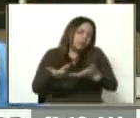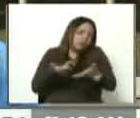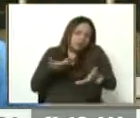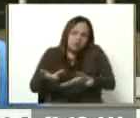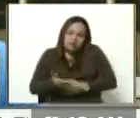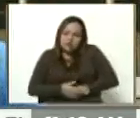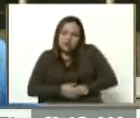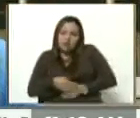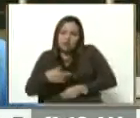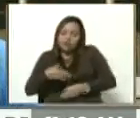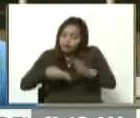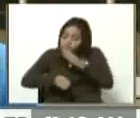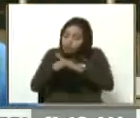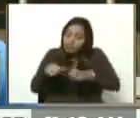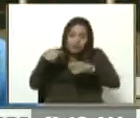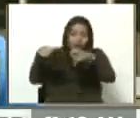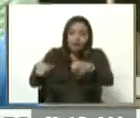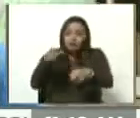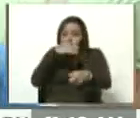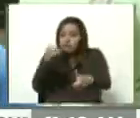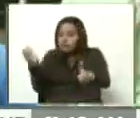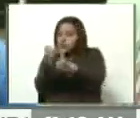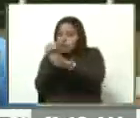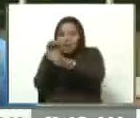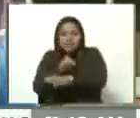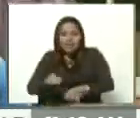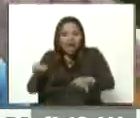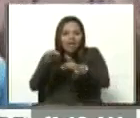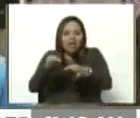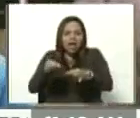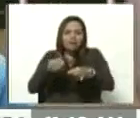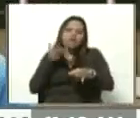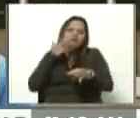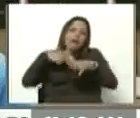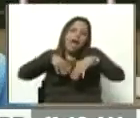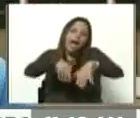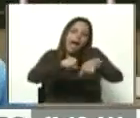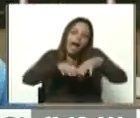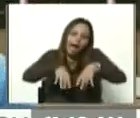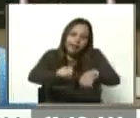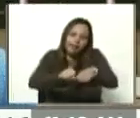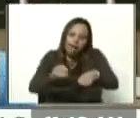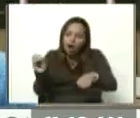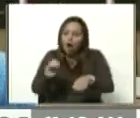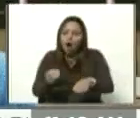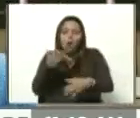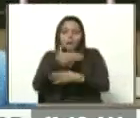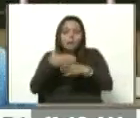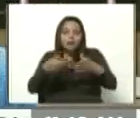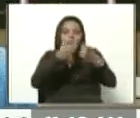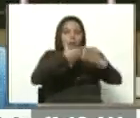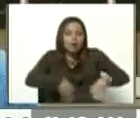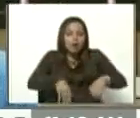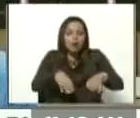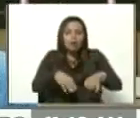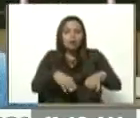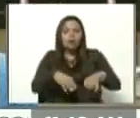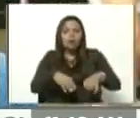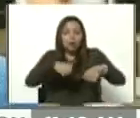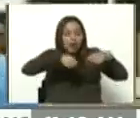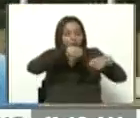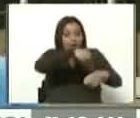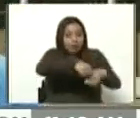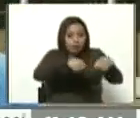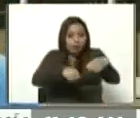íbamos a un supermercado y no conseguíamos ni siquiera ni un harina pan, ni medio cartón de huevo, ni una leche. Y a lo